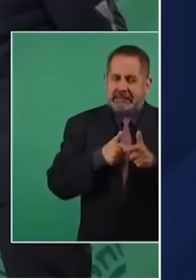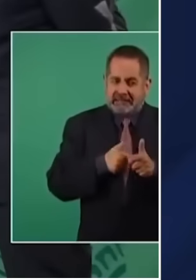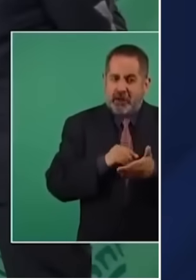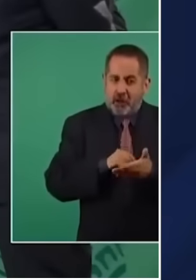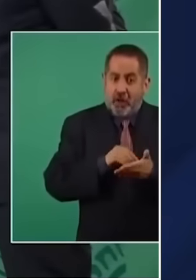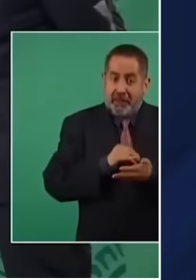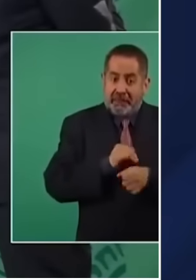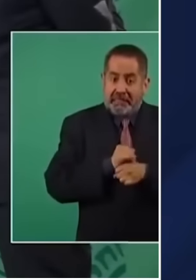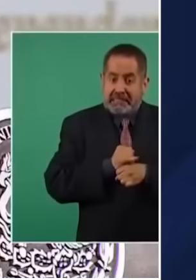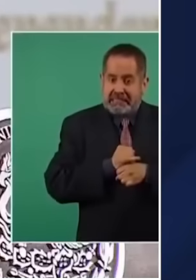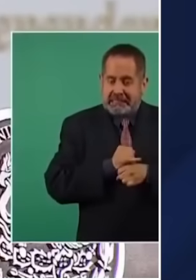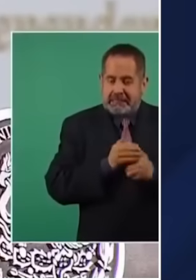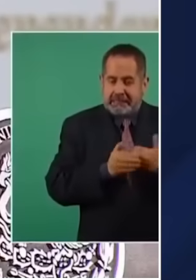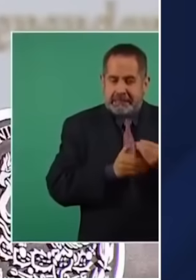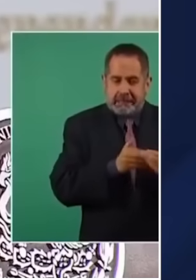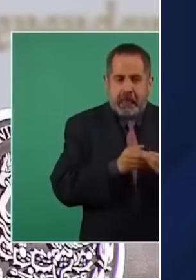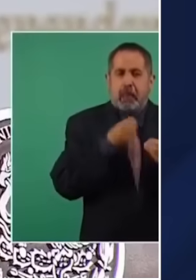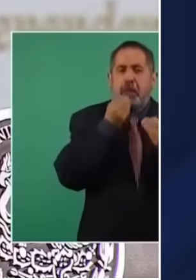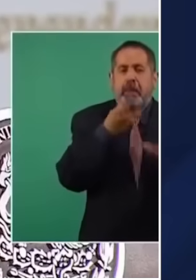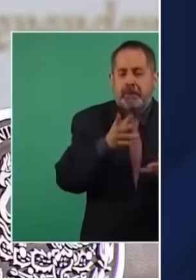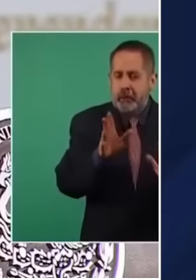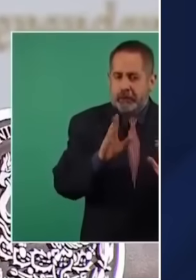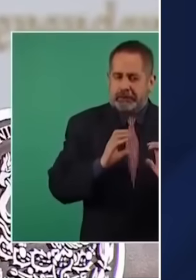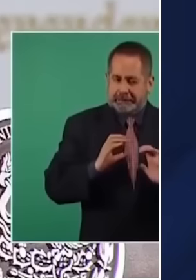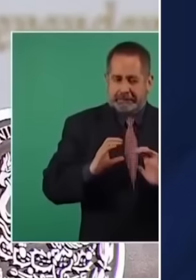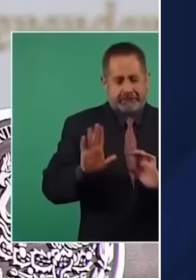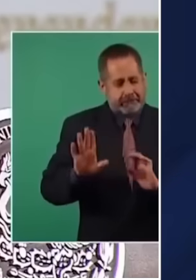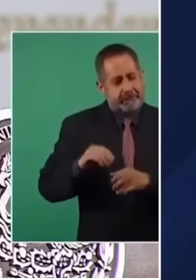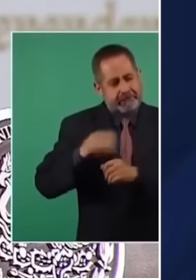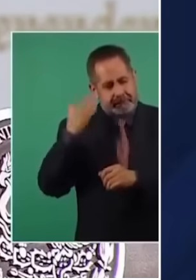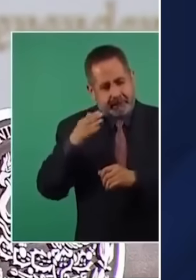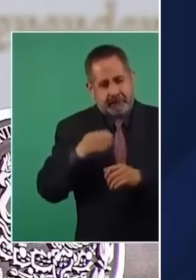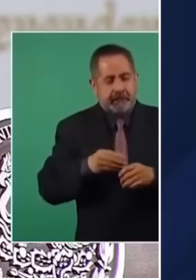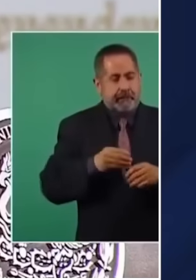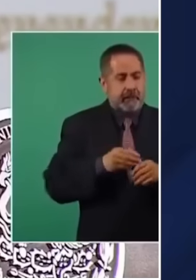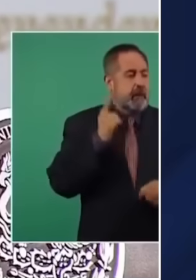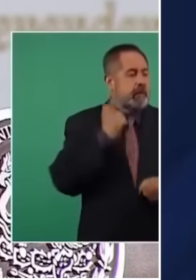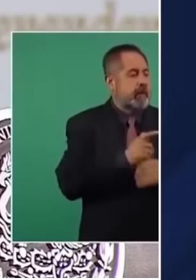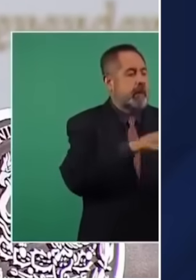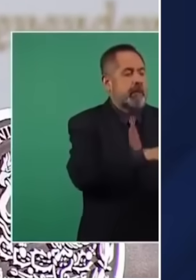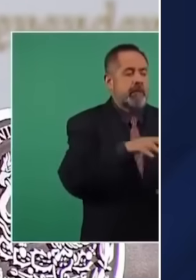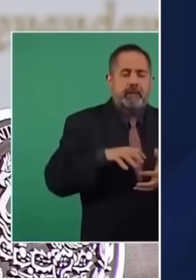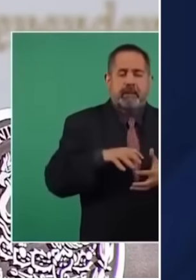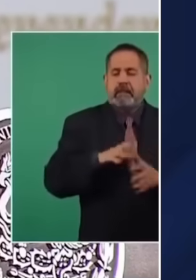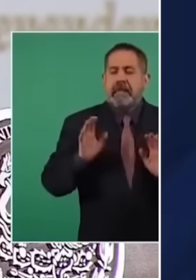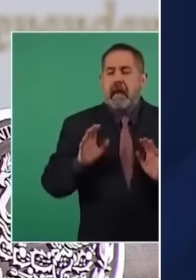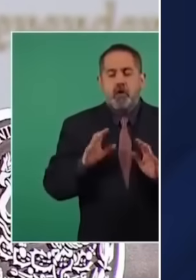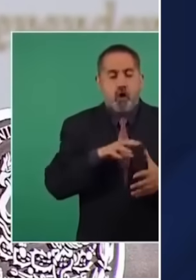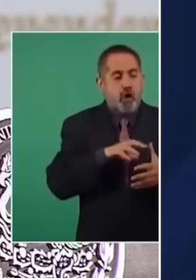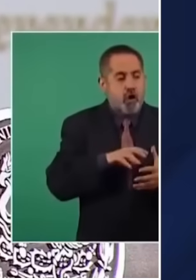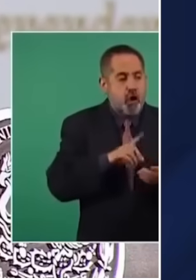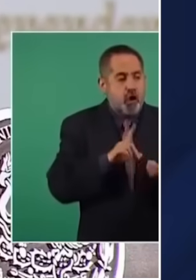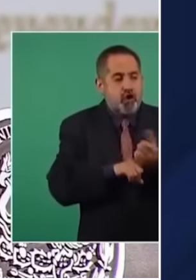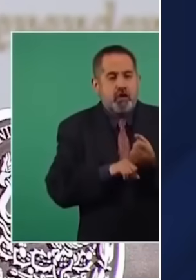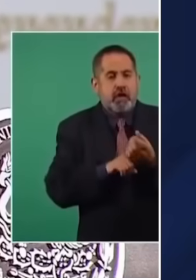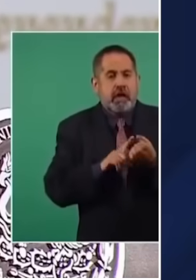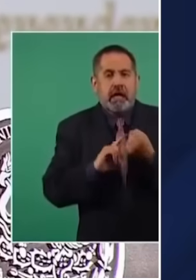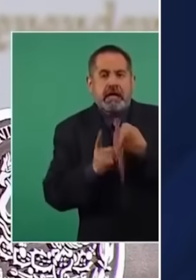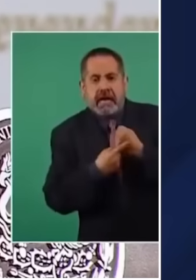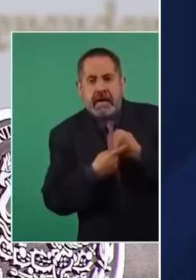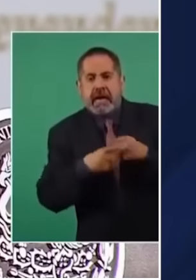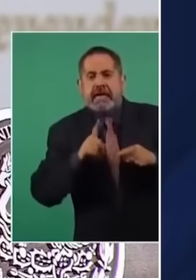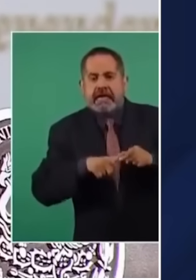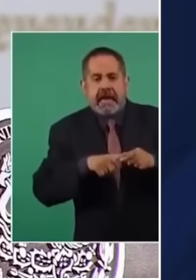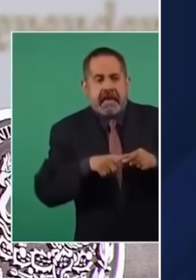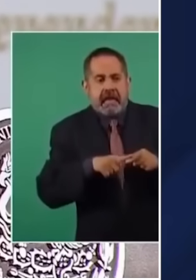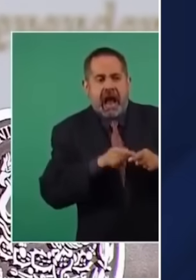camino La idea es eh No nada más decomisar la carga sino De dónde viene quién la trae Quién la manda Y